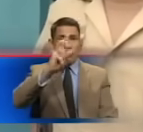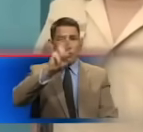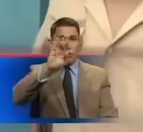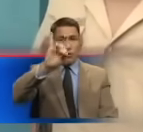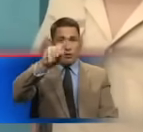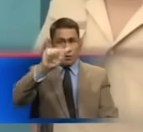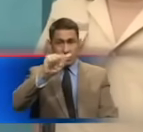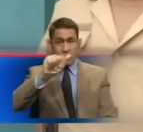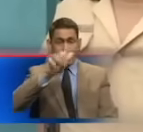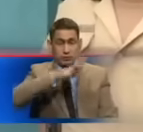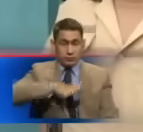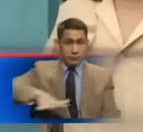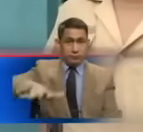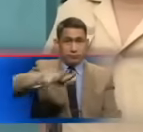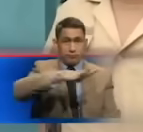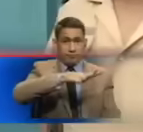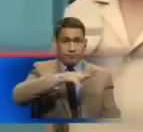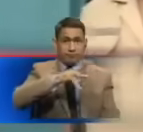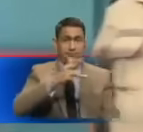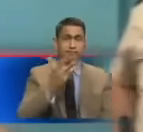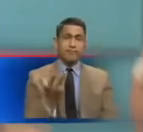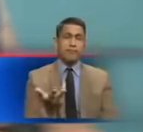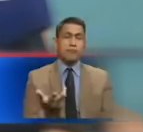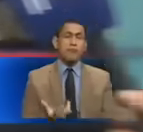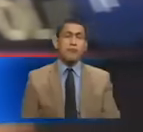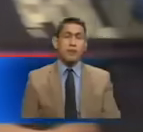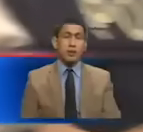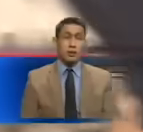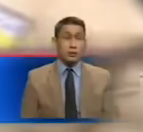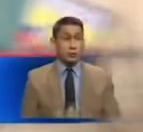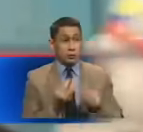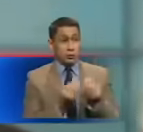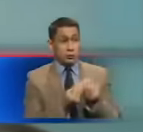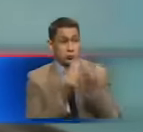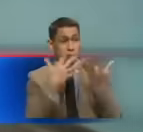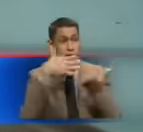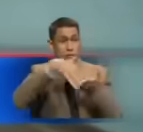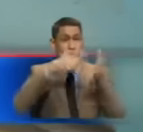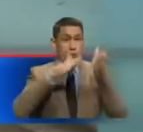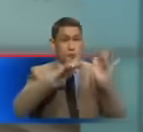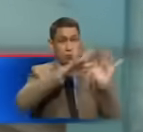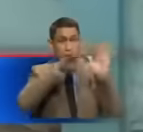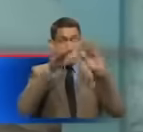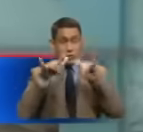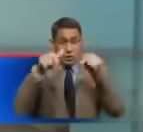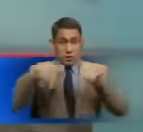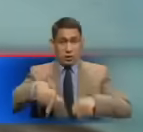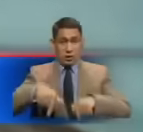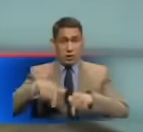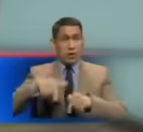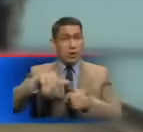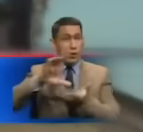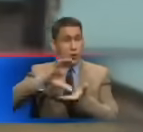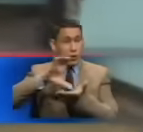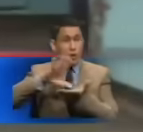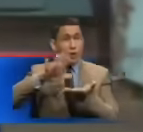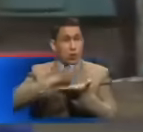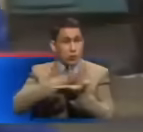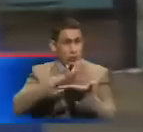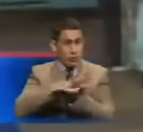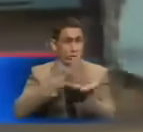Retorno a Clases. Esto en vista a lo que a la información que nos ha brindado el